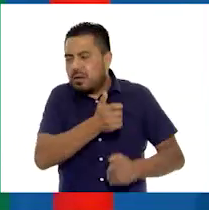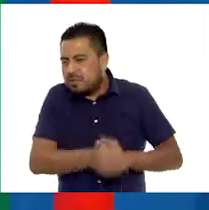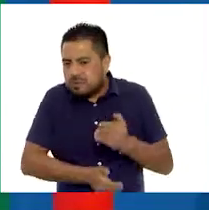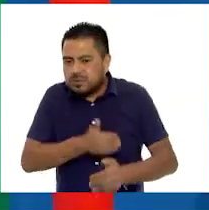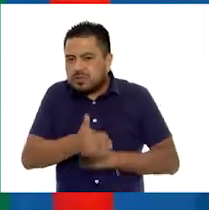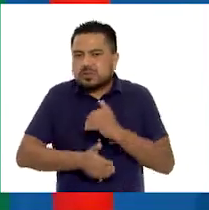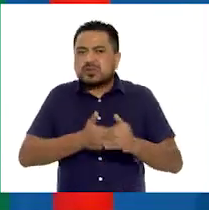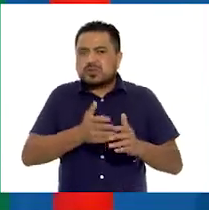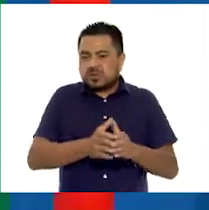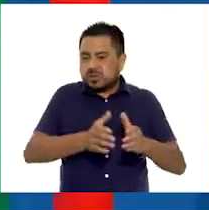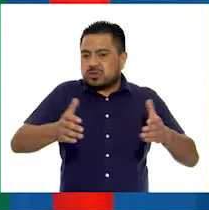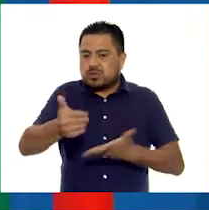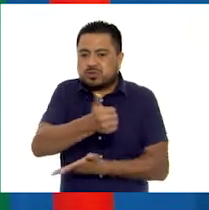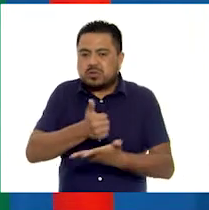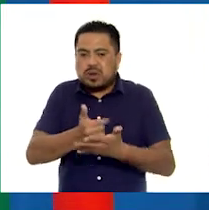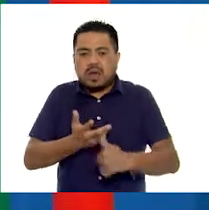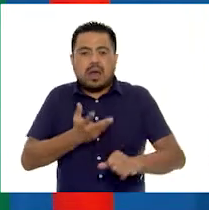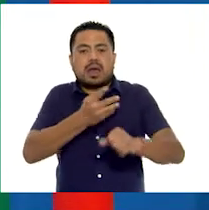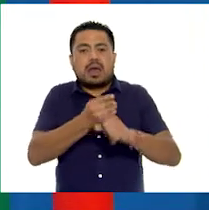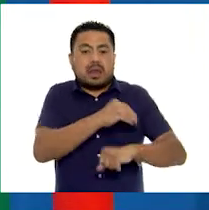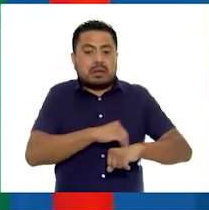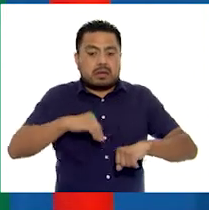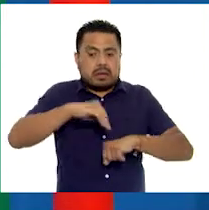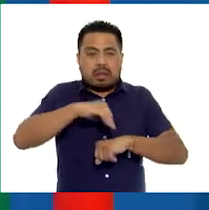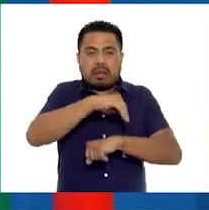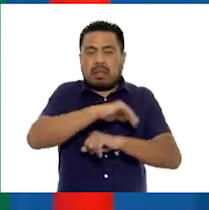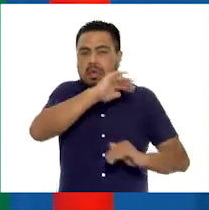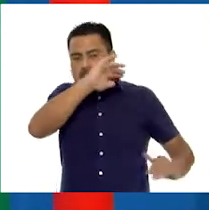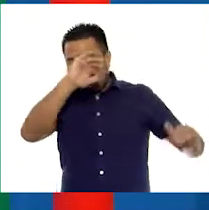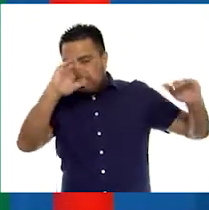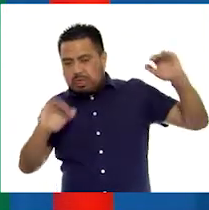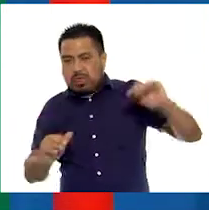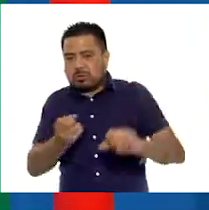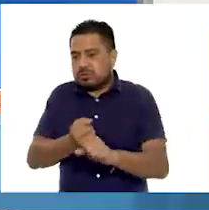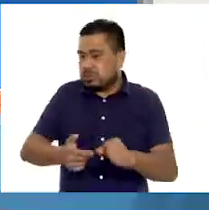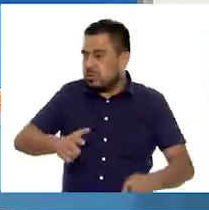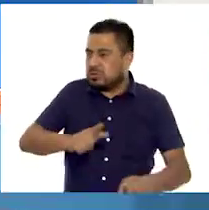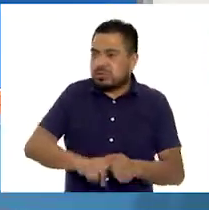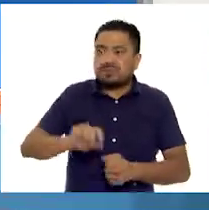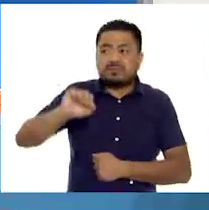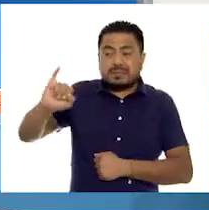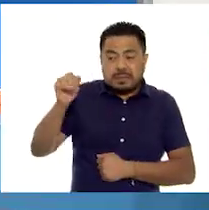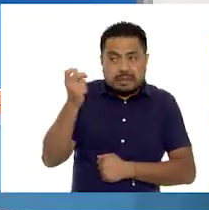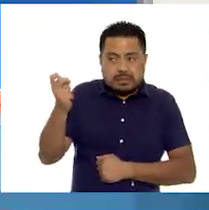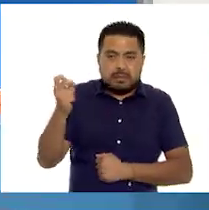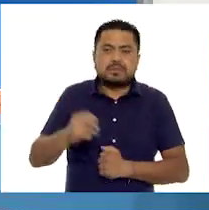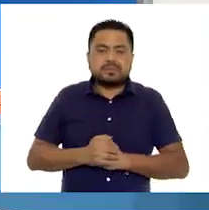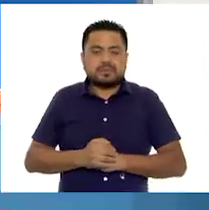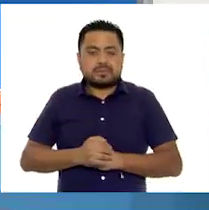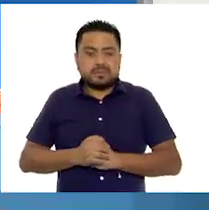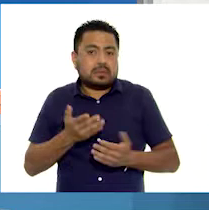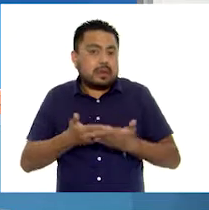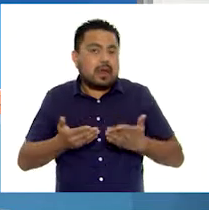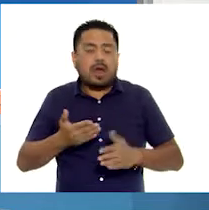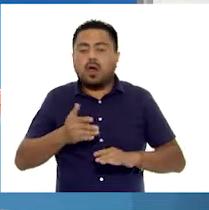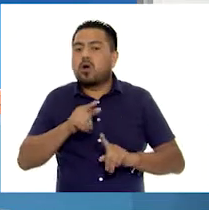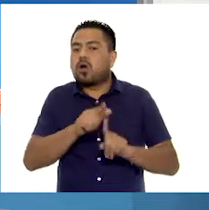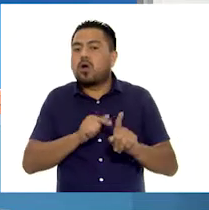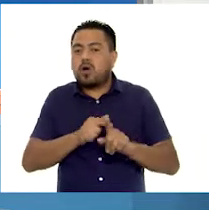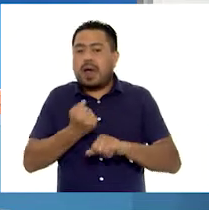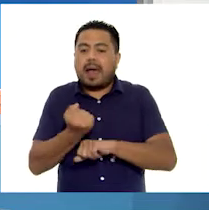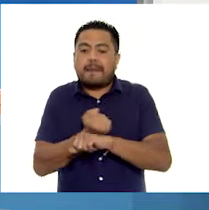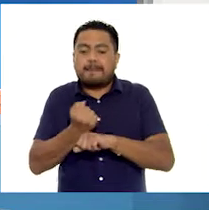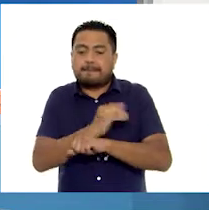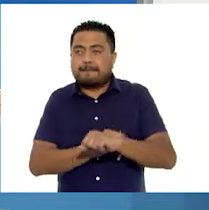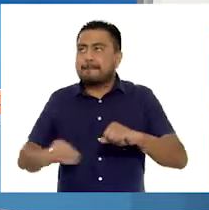de urbanización contribuyó a aumentar las desigualdades sociales efectivamente vamos a poner ahora una pieza amarilla en la